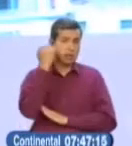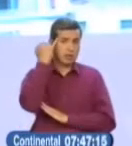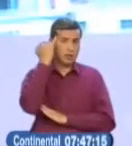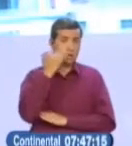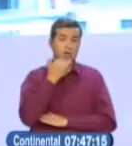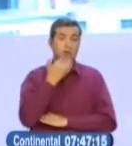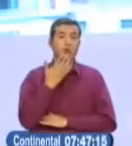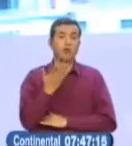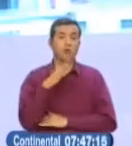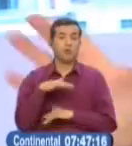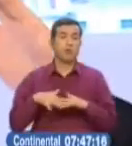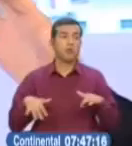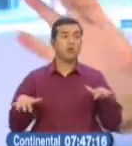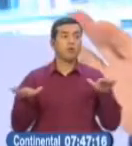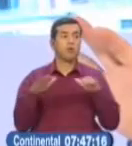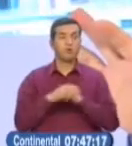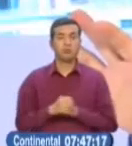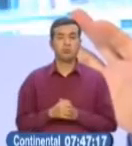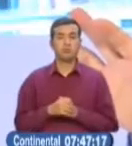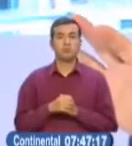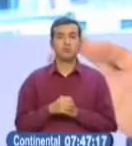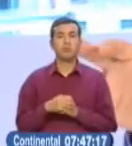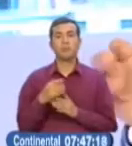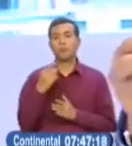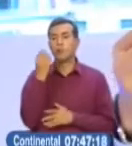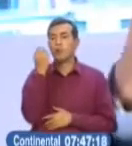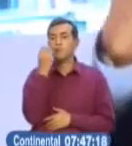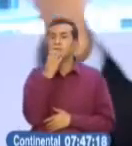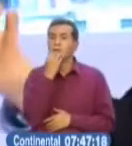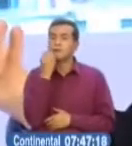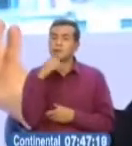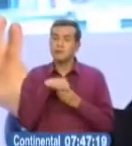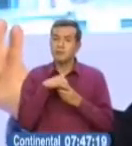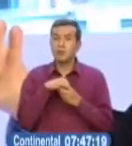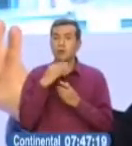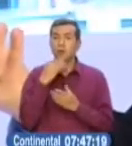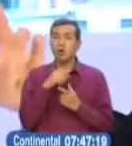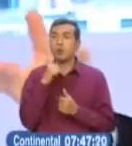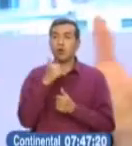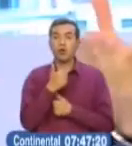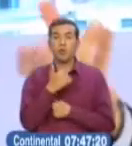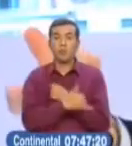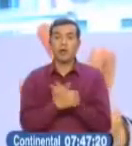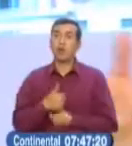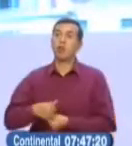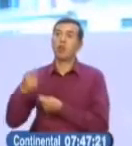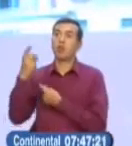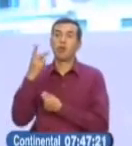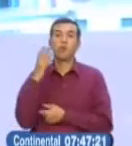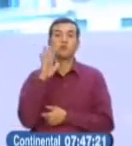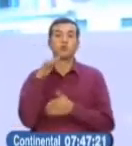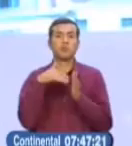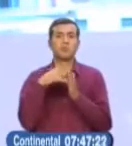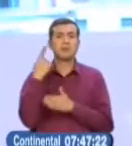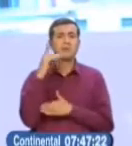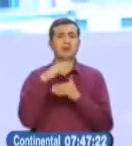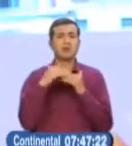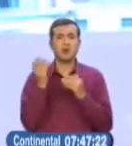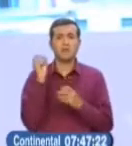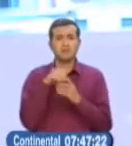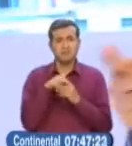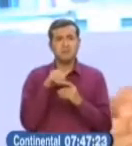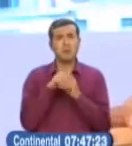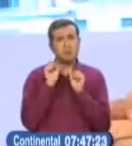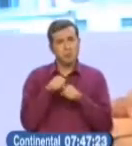complementariedad agrícola regional nosotros podríamos tener un ahorro o evitar el desvío de divisas en un monto cercano a 5 mil millones de dólares